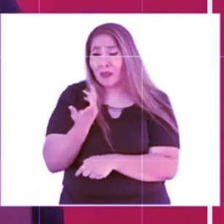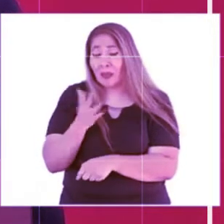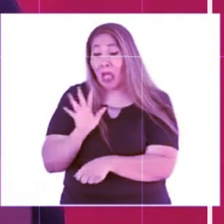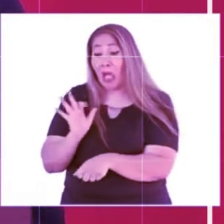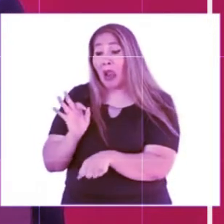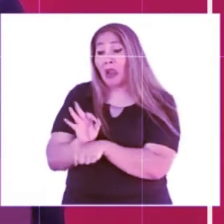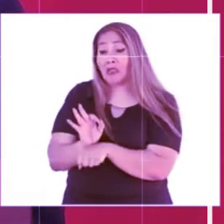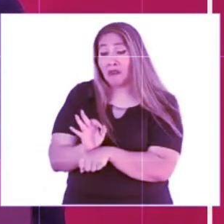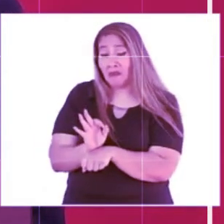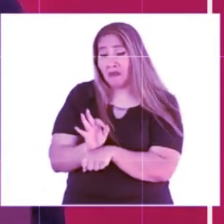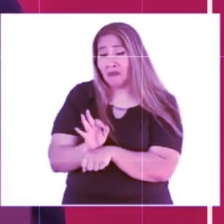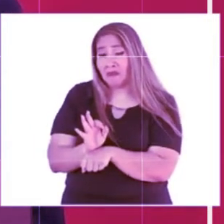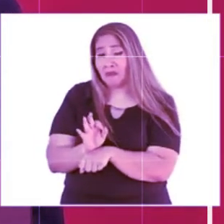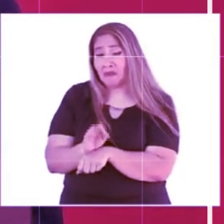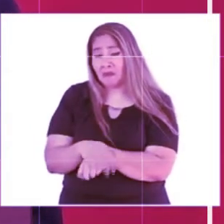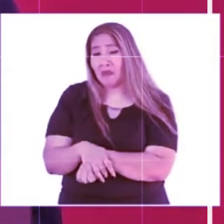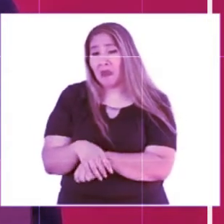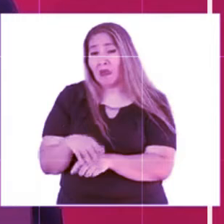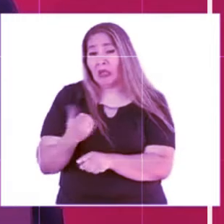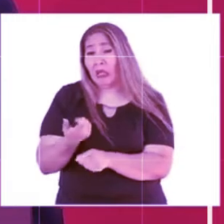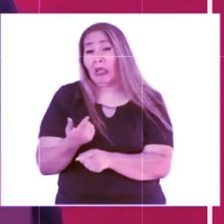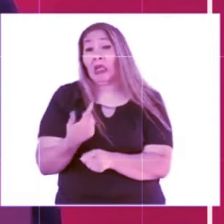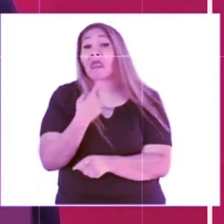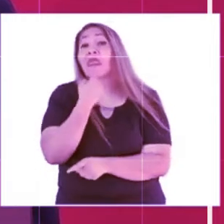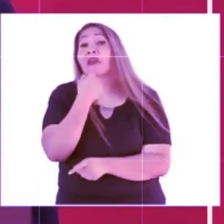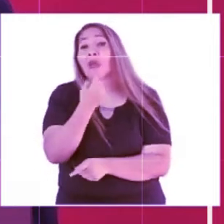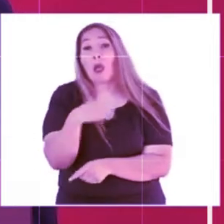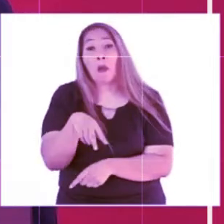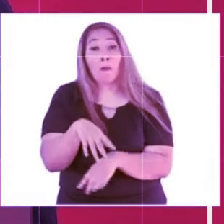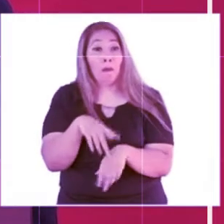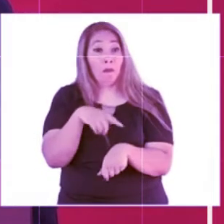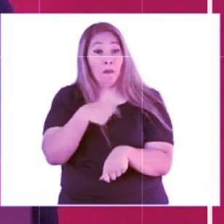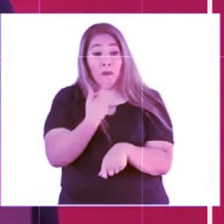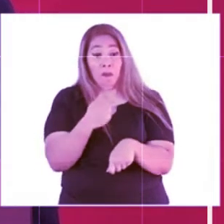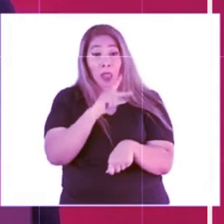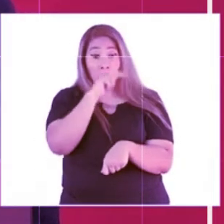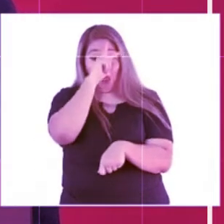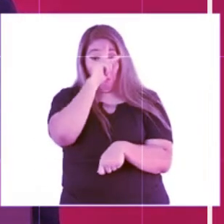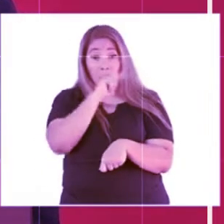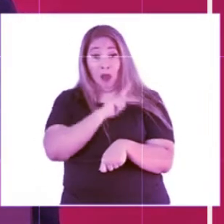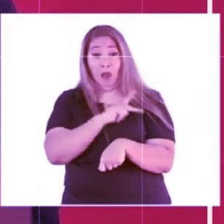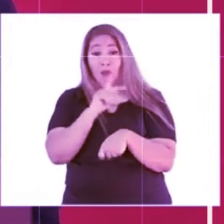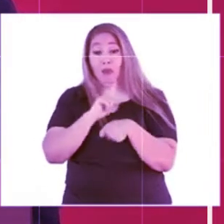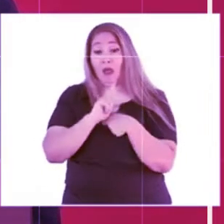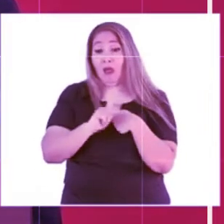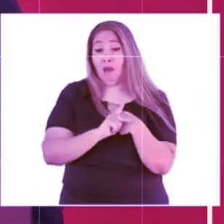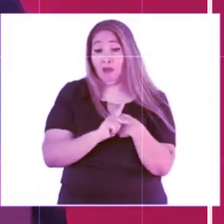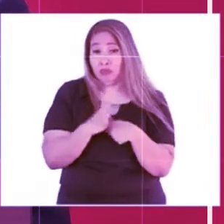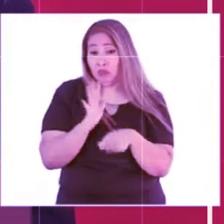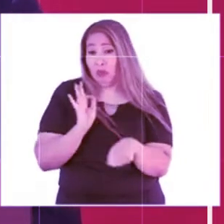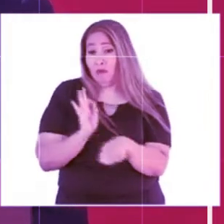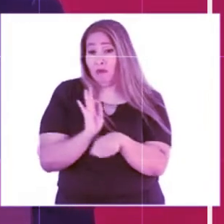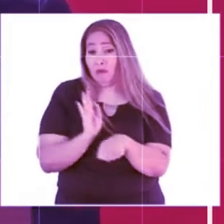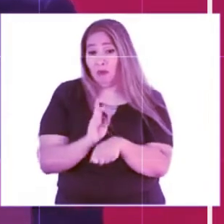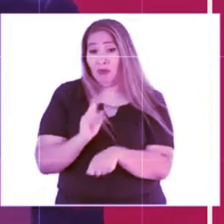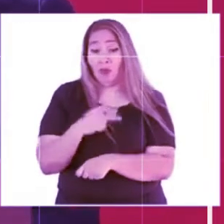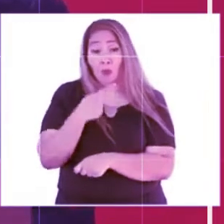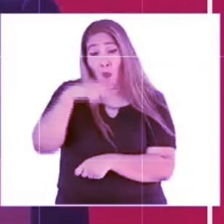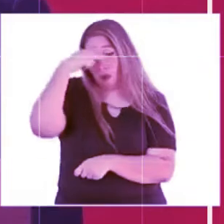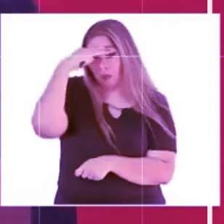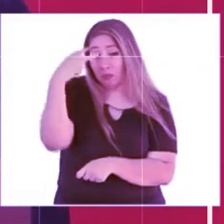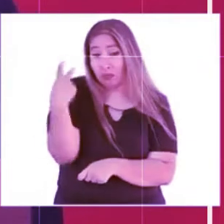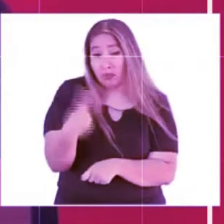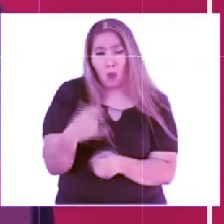defensa de la raza y de la patria, una actitud semejante a la de